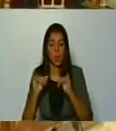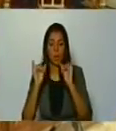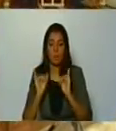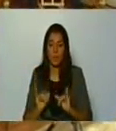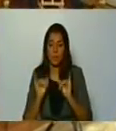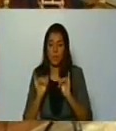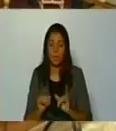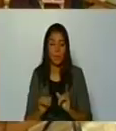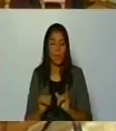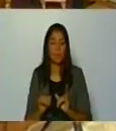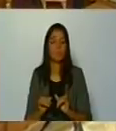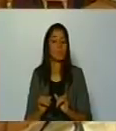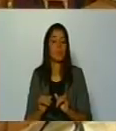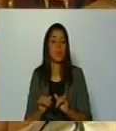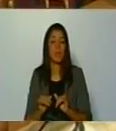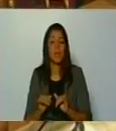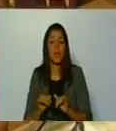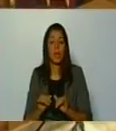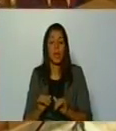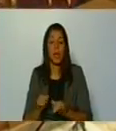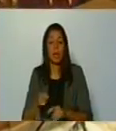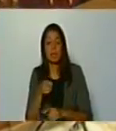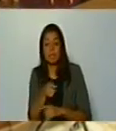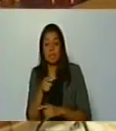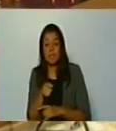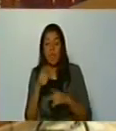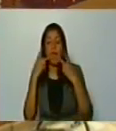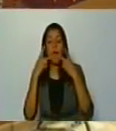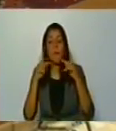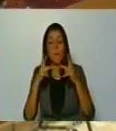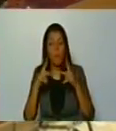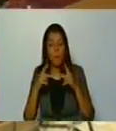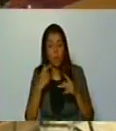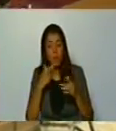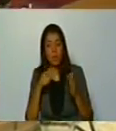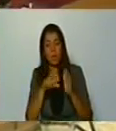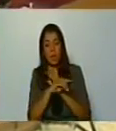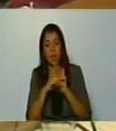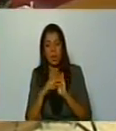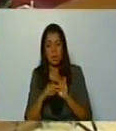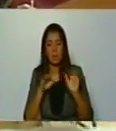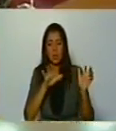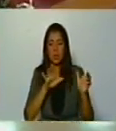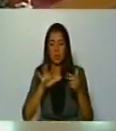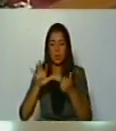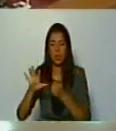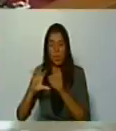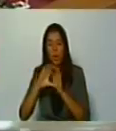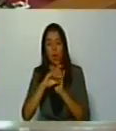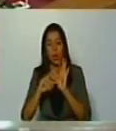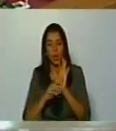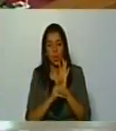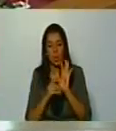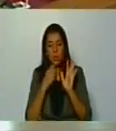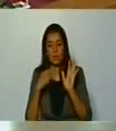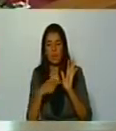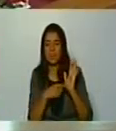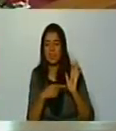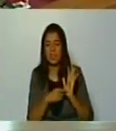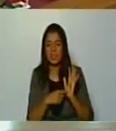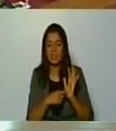sistemático, instigación pública continuada, previsto y sancionado en el artículo 285 del Código Penal vigente, que